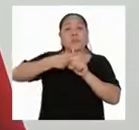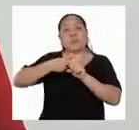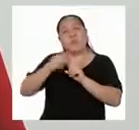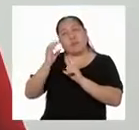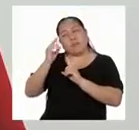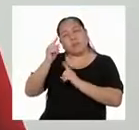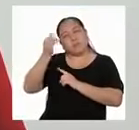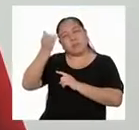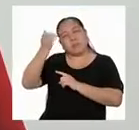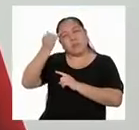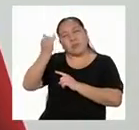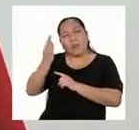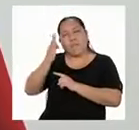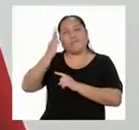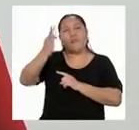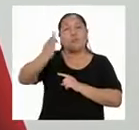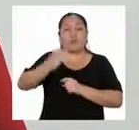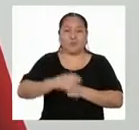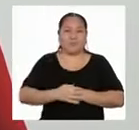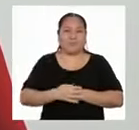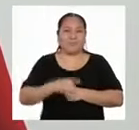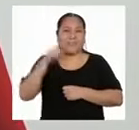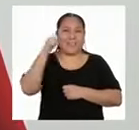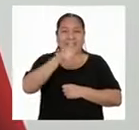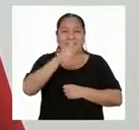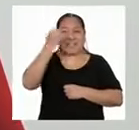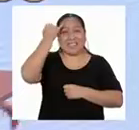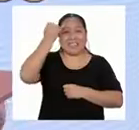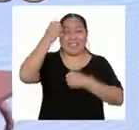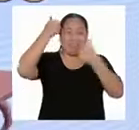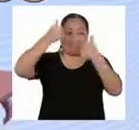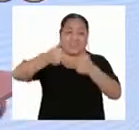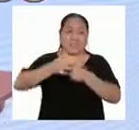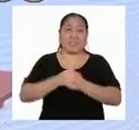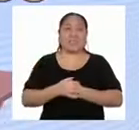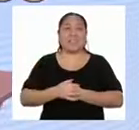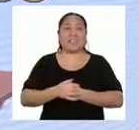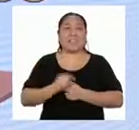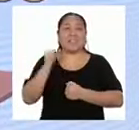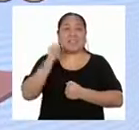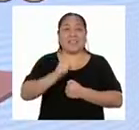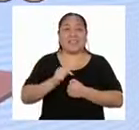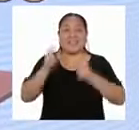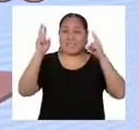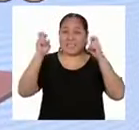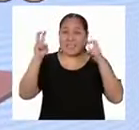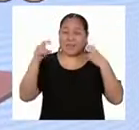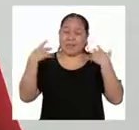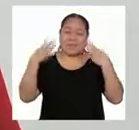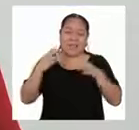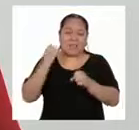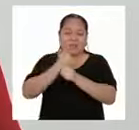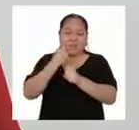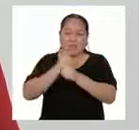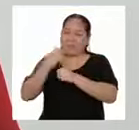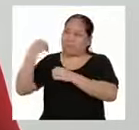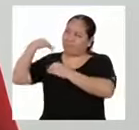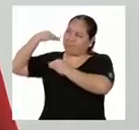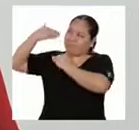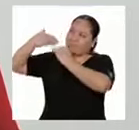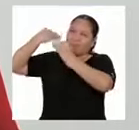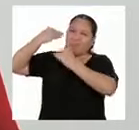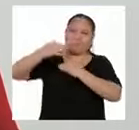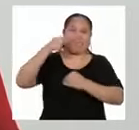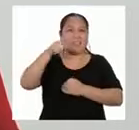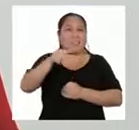futuro. Esa idea está muy bien formulada. Es que todo este tema lo venimos trabajando hace semanas. Ha sido